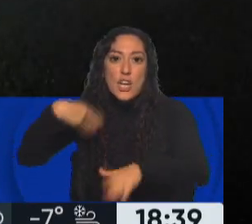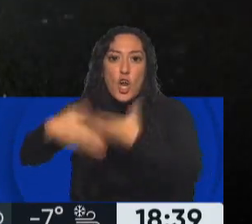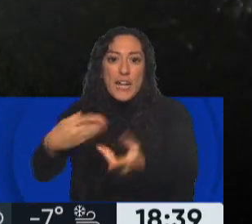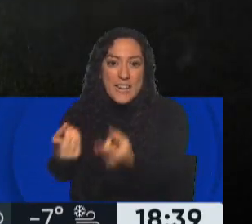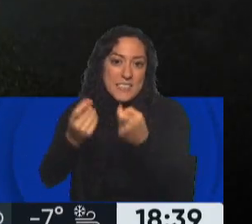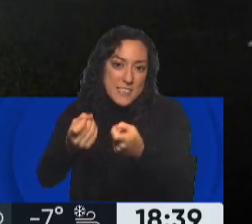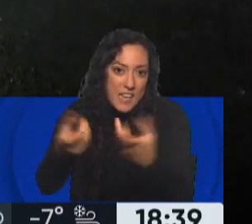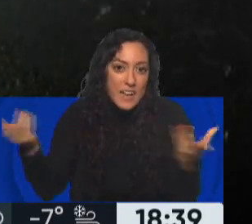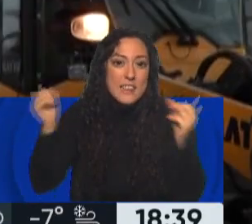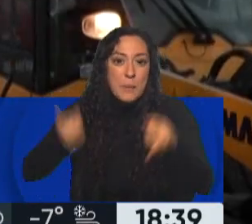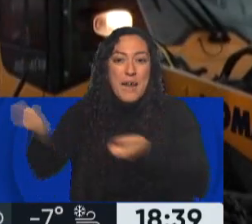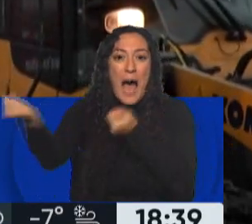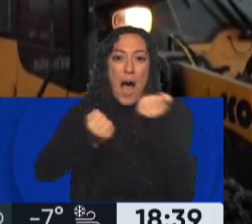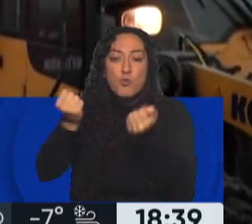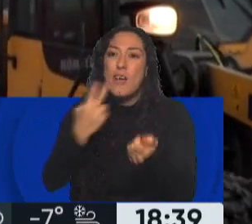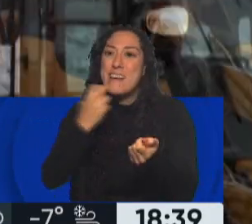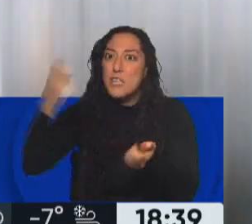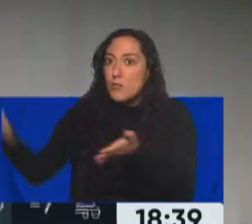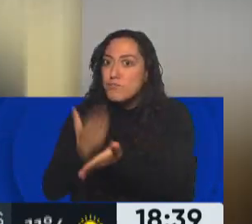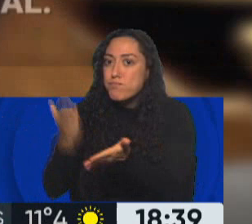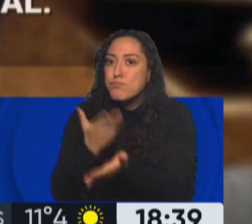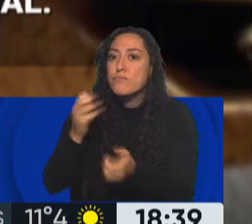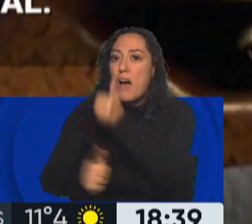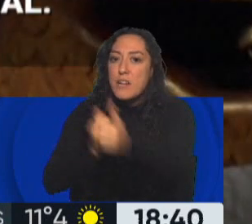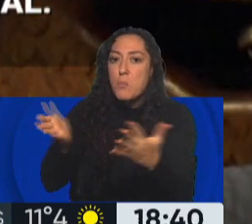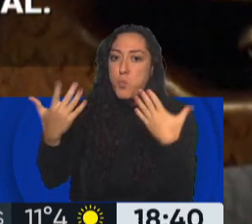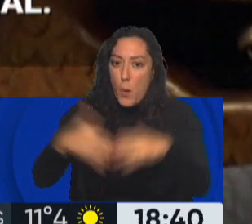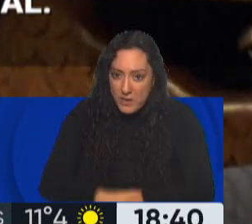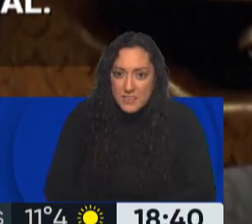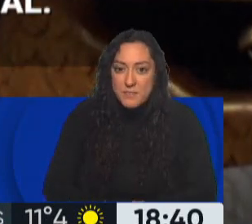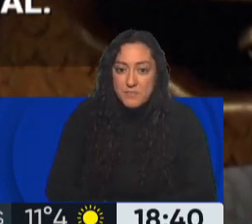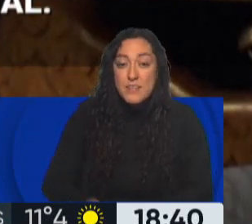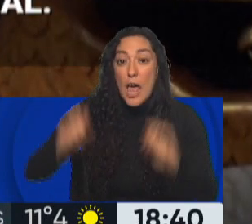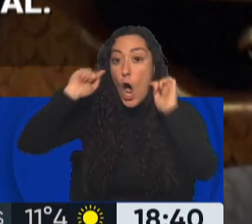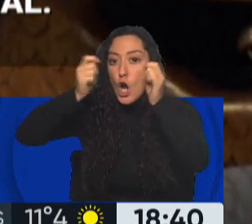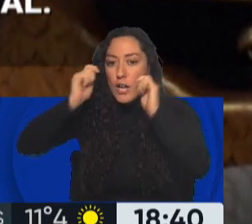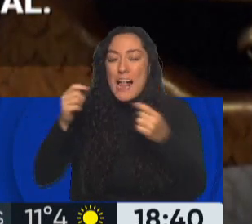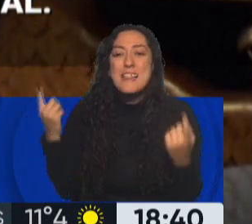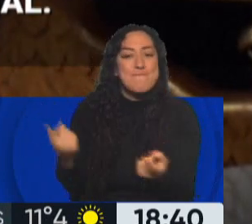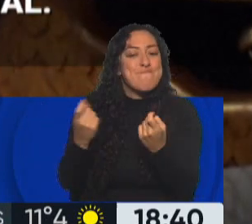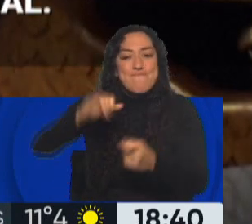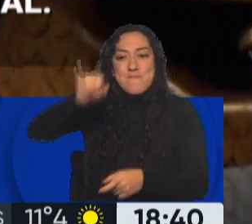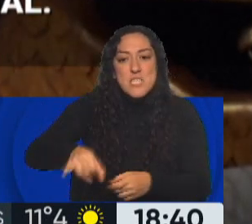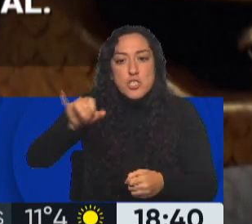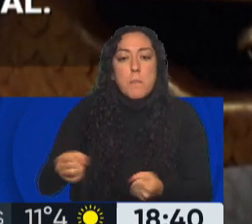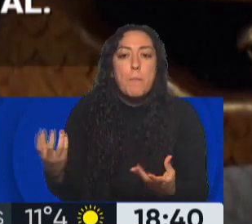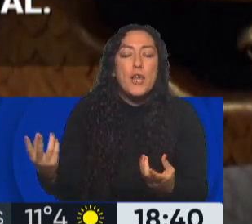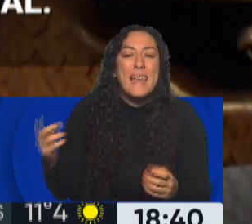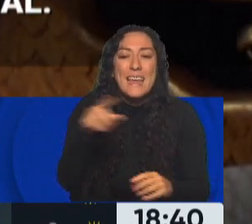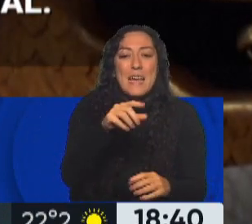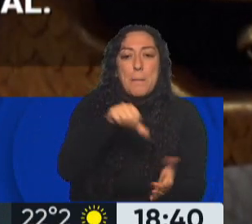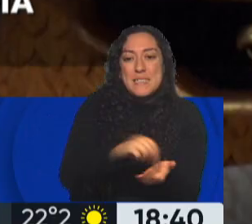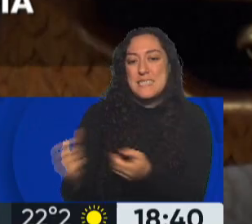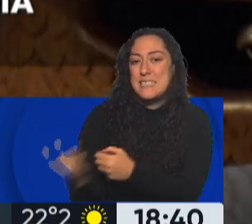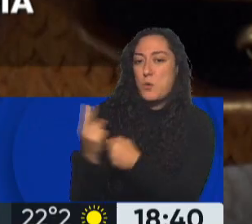y para fabricación de automóviles eléctricos. We really need it for national security. I think that's why NATO might have to get